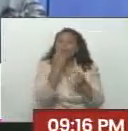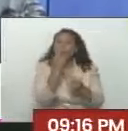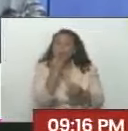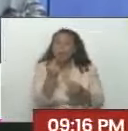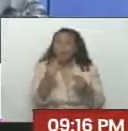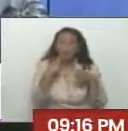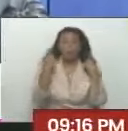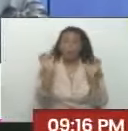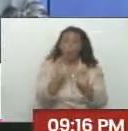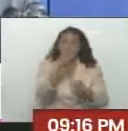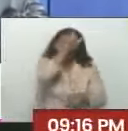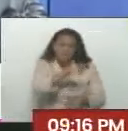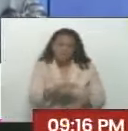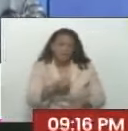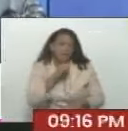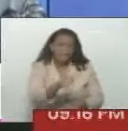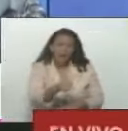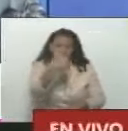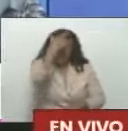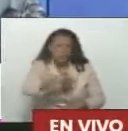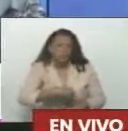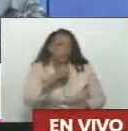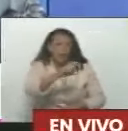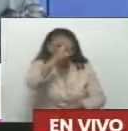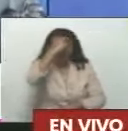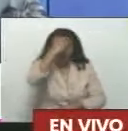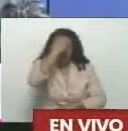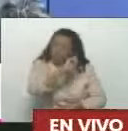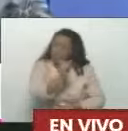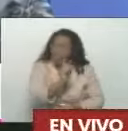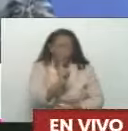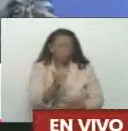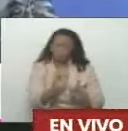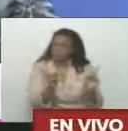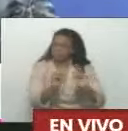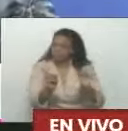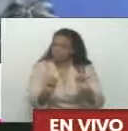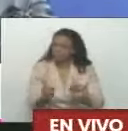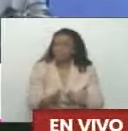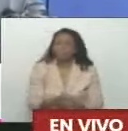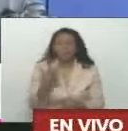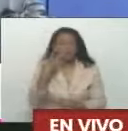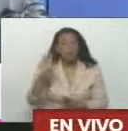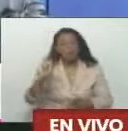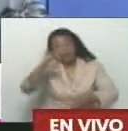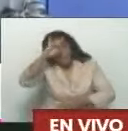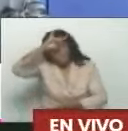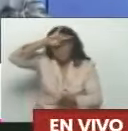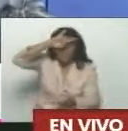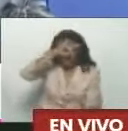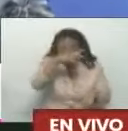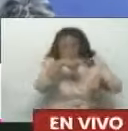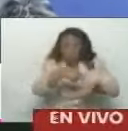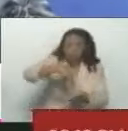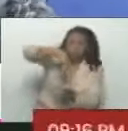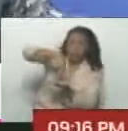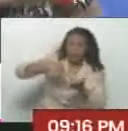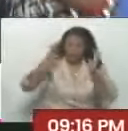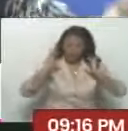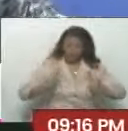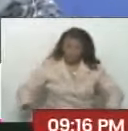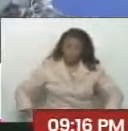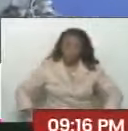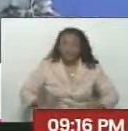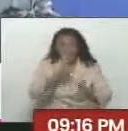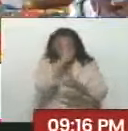gente mala, ¿no? Pero es todo lo contrario. La posición, la manera de vestirse,